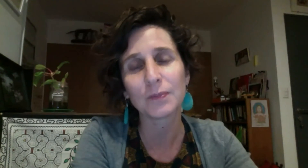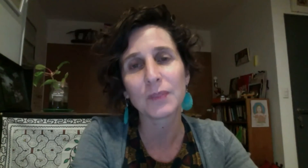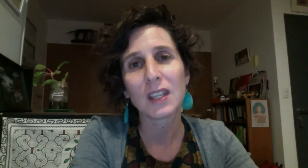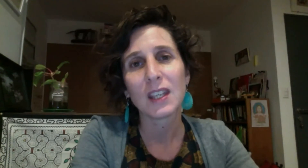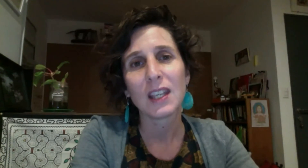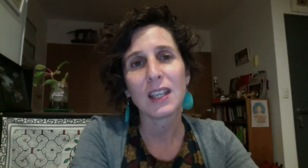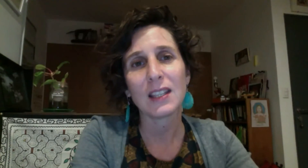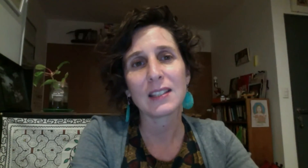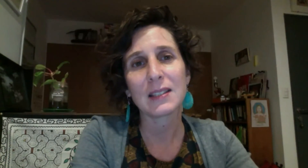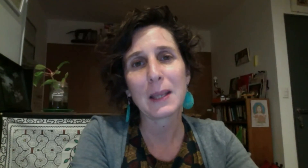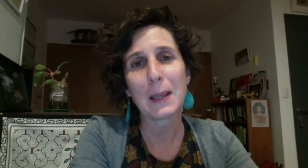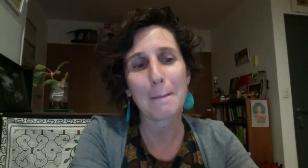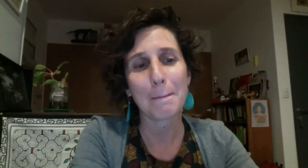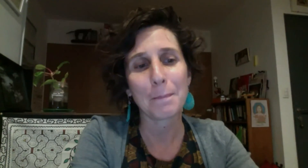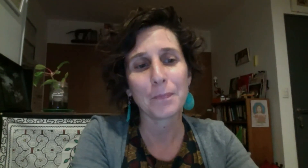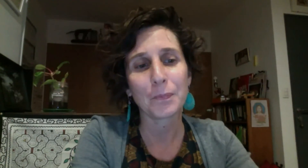¿no?